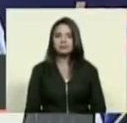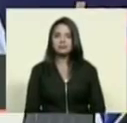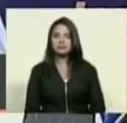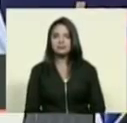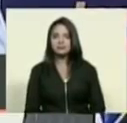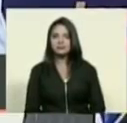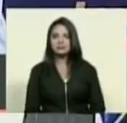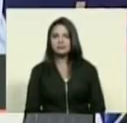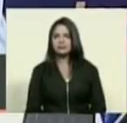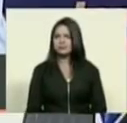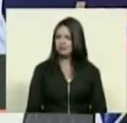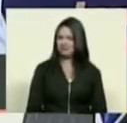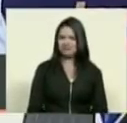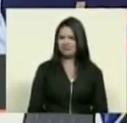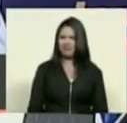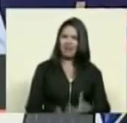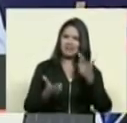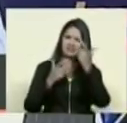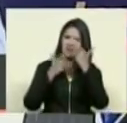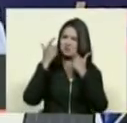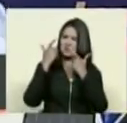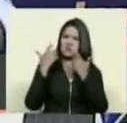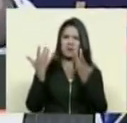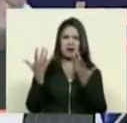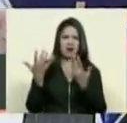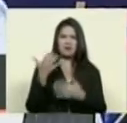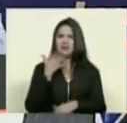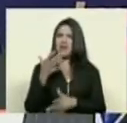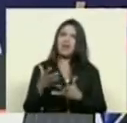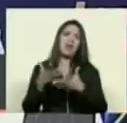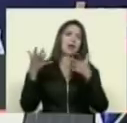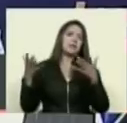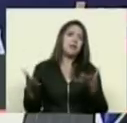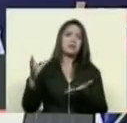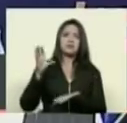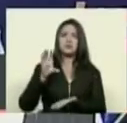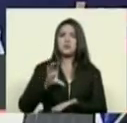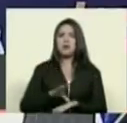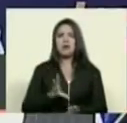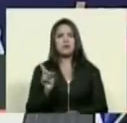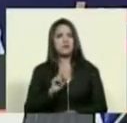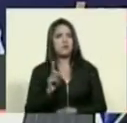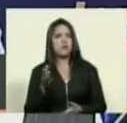No, el chavismo es un fenómeno rural, porque en las grandes ciudades